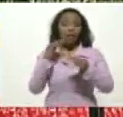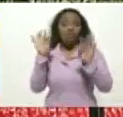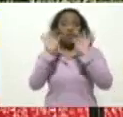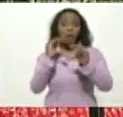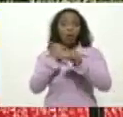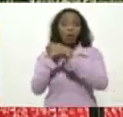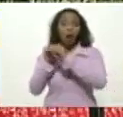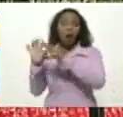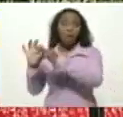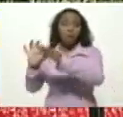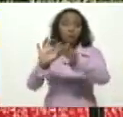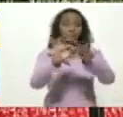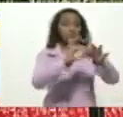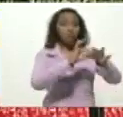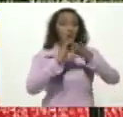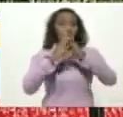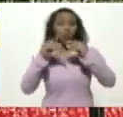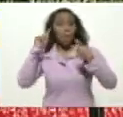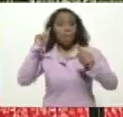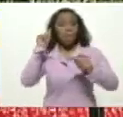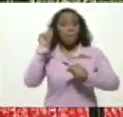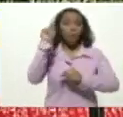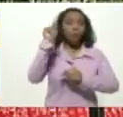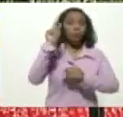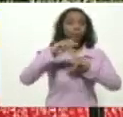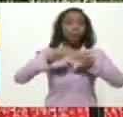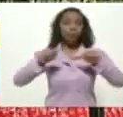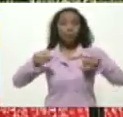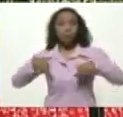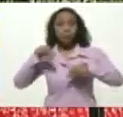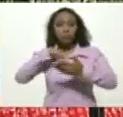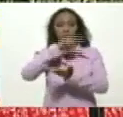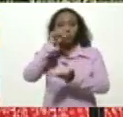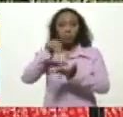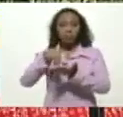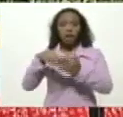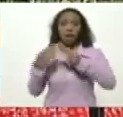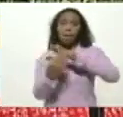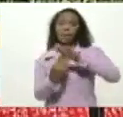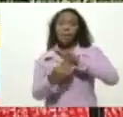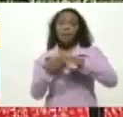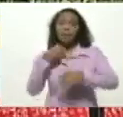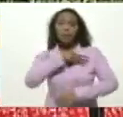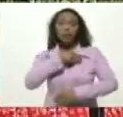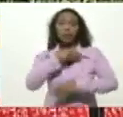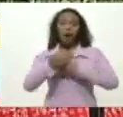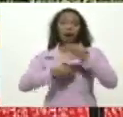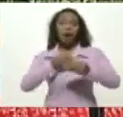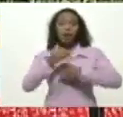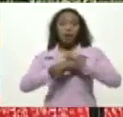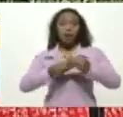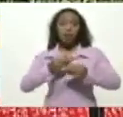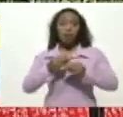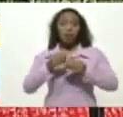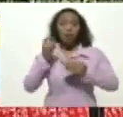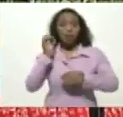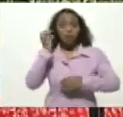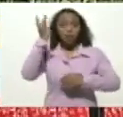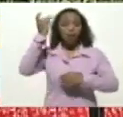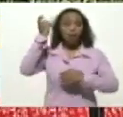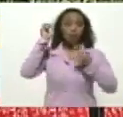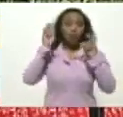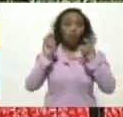a todos los puntos del territorio nacional. Las bases de misiones ha sido una creación